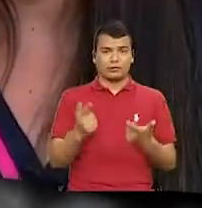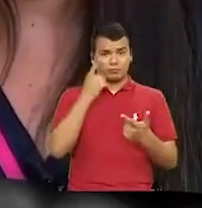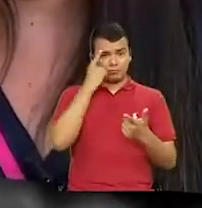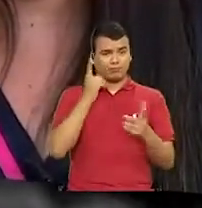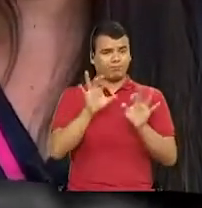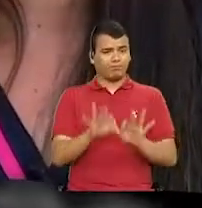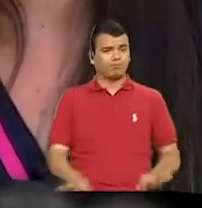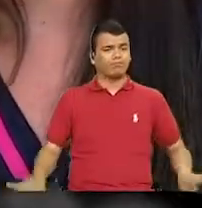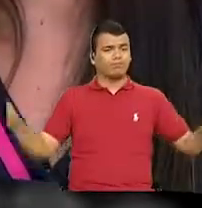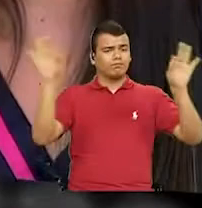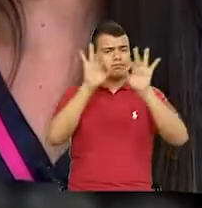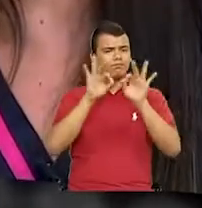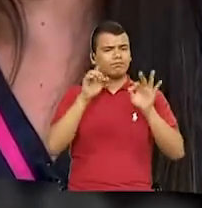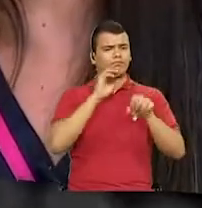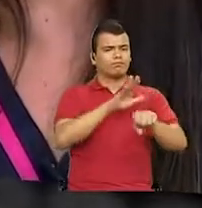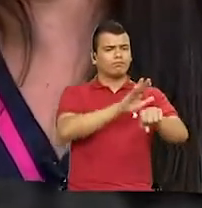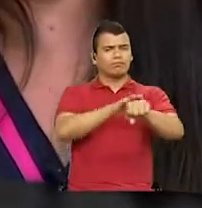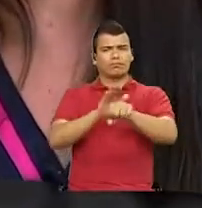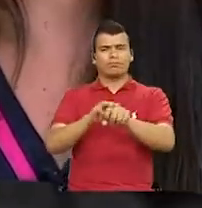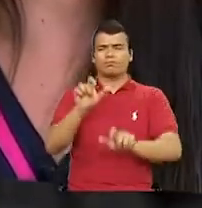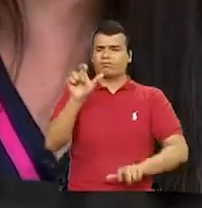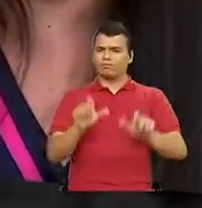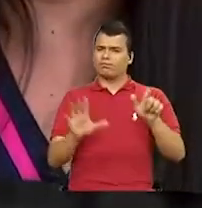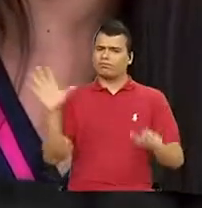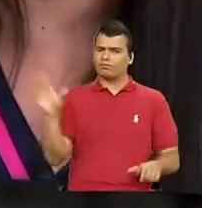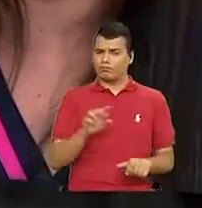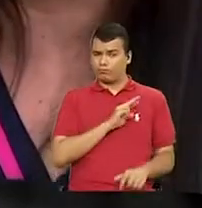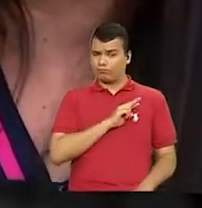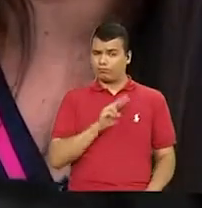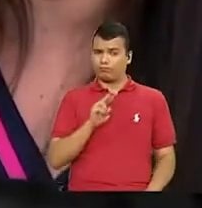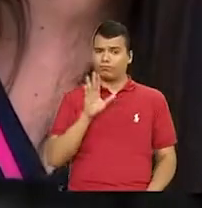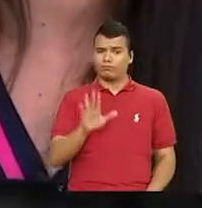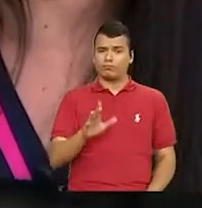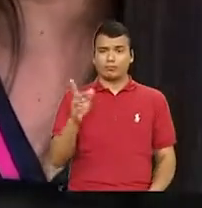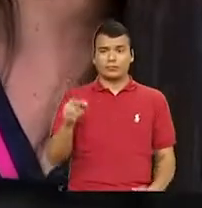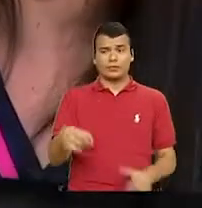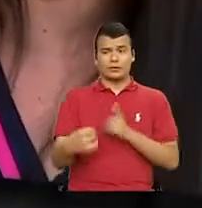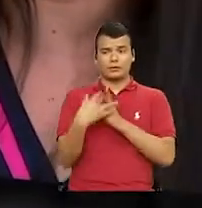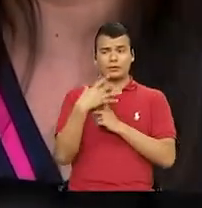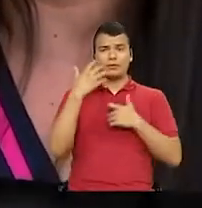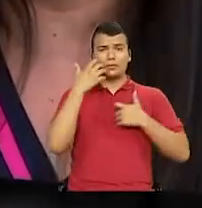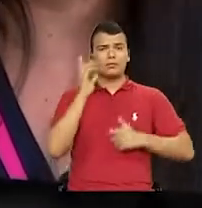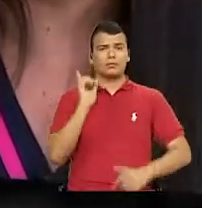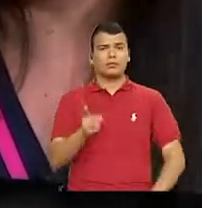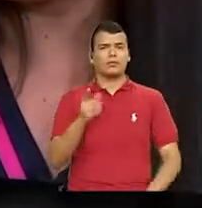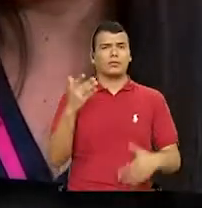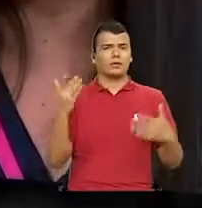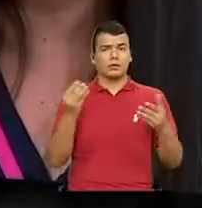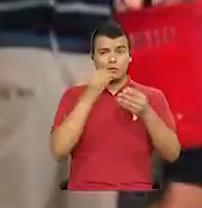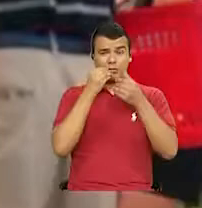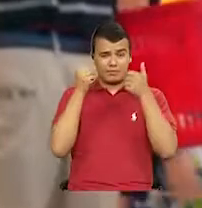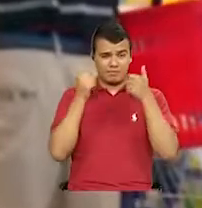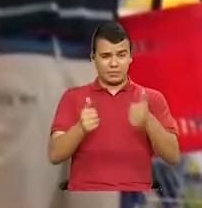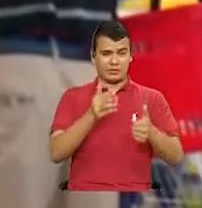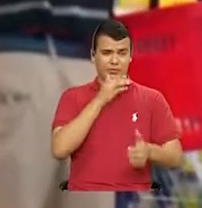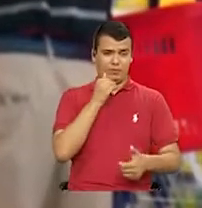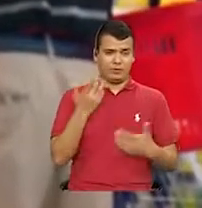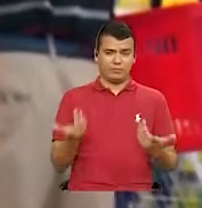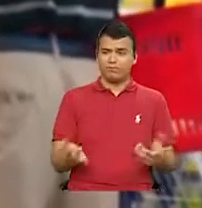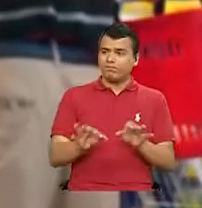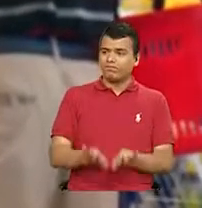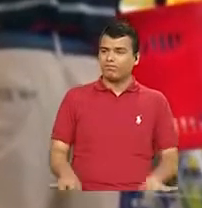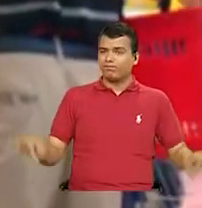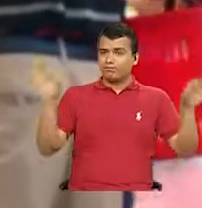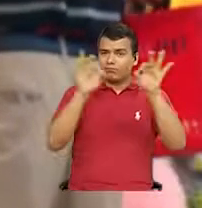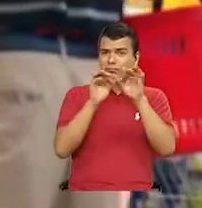poder decirles a las personas que el Valle del Cauca se está enfermando y se está enfermando porque no sabemos alimentarnos. Es importante